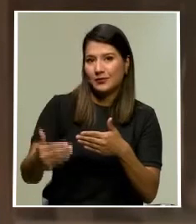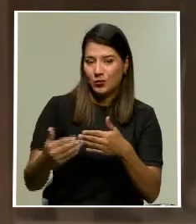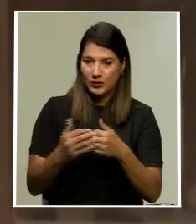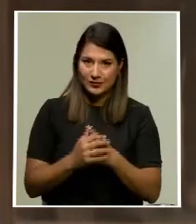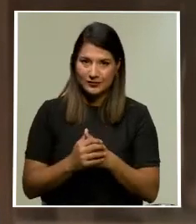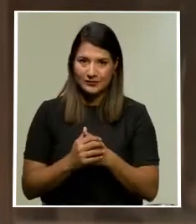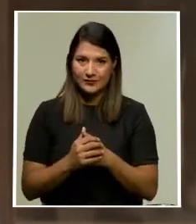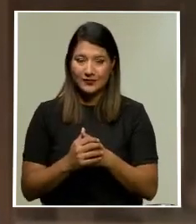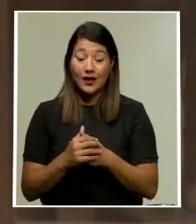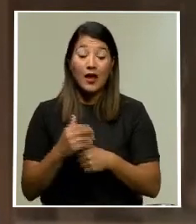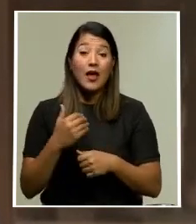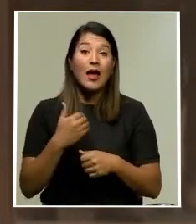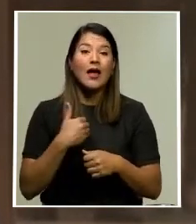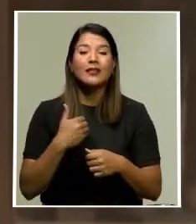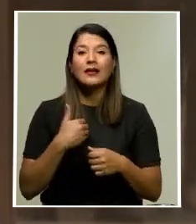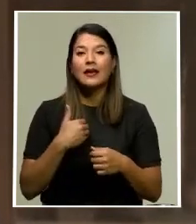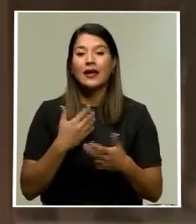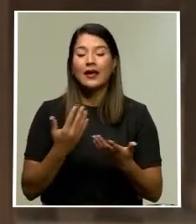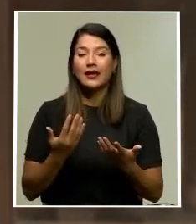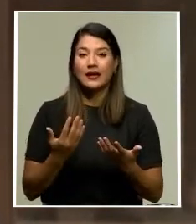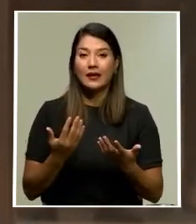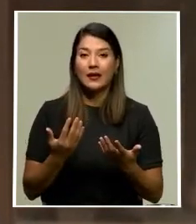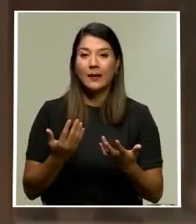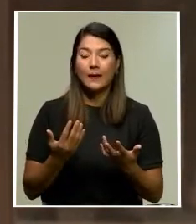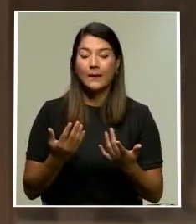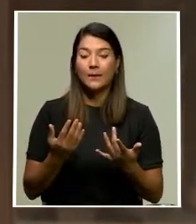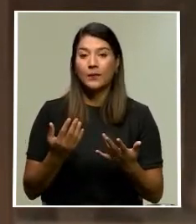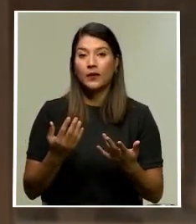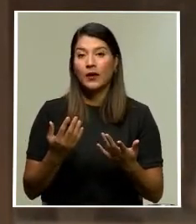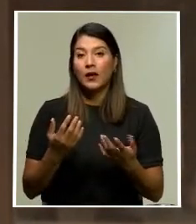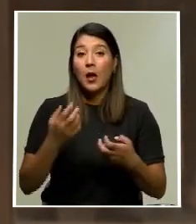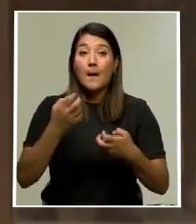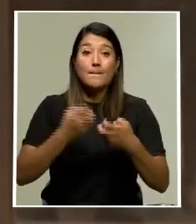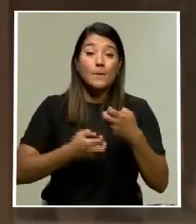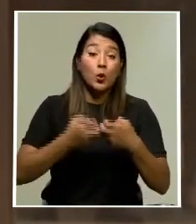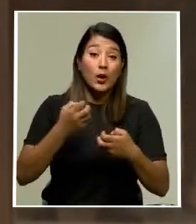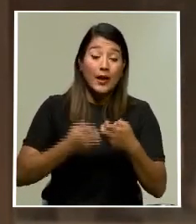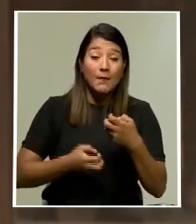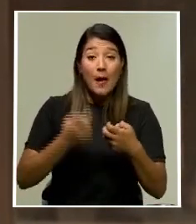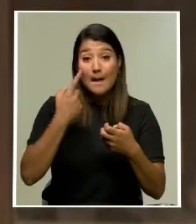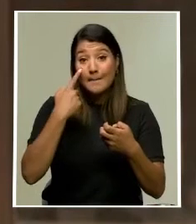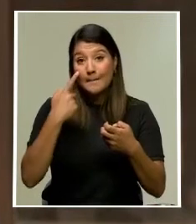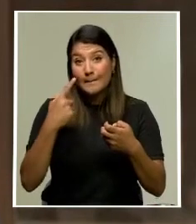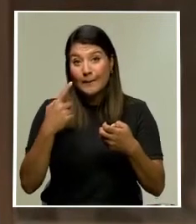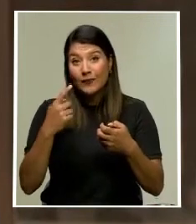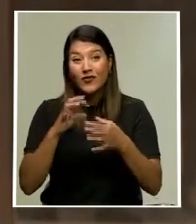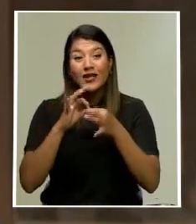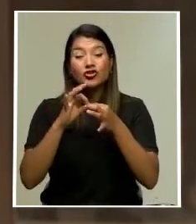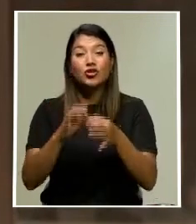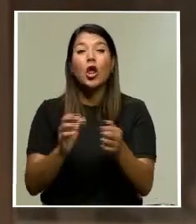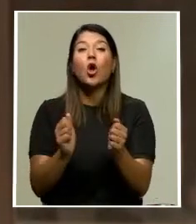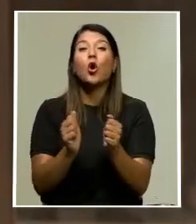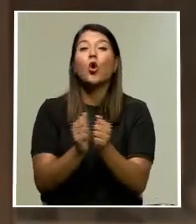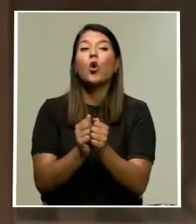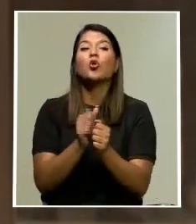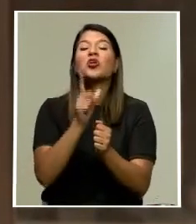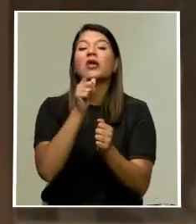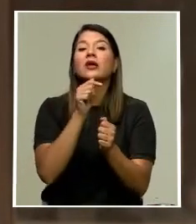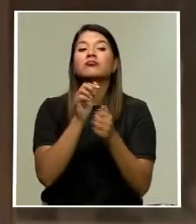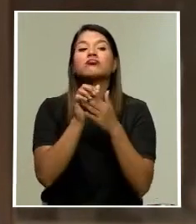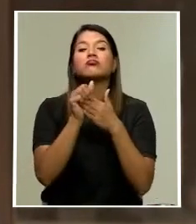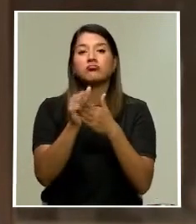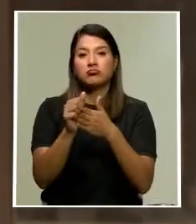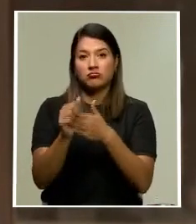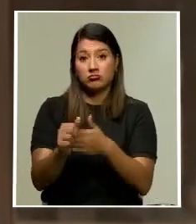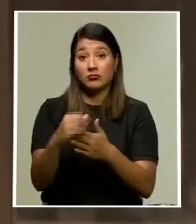tener una recarga o digamos problemas en la definición del tema de rectoría y además